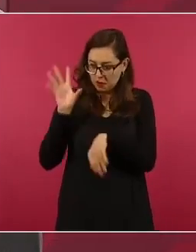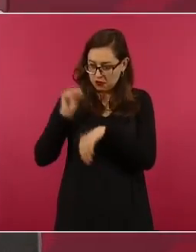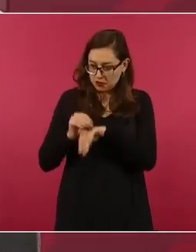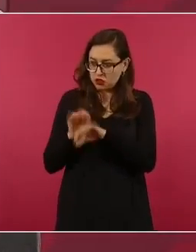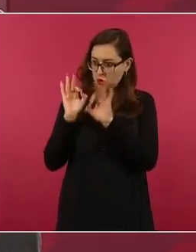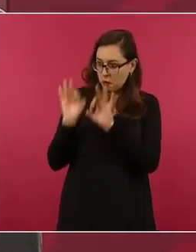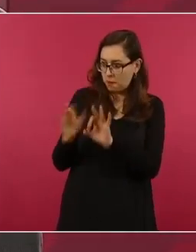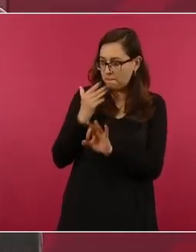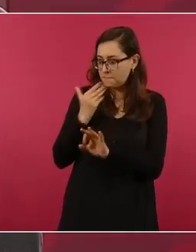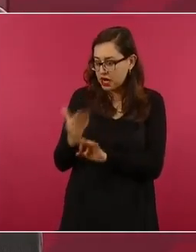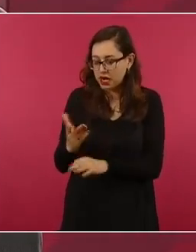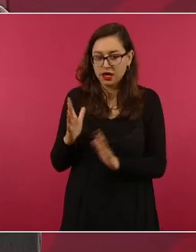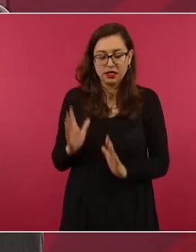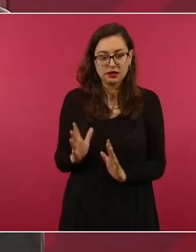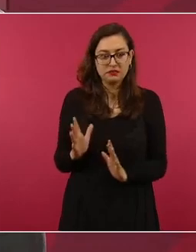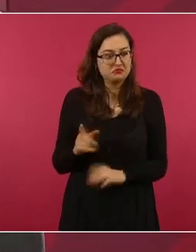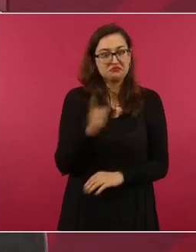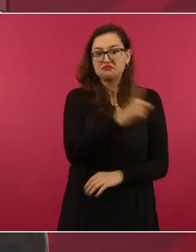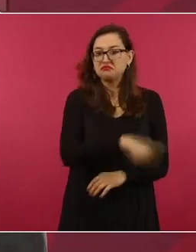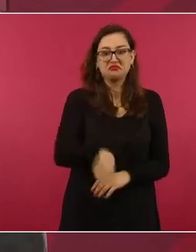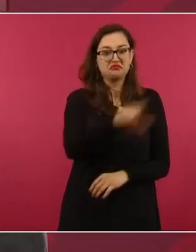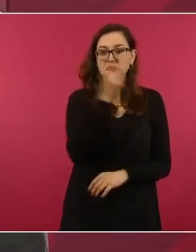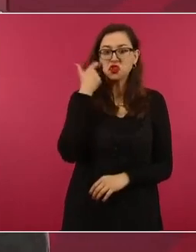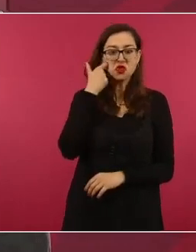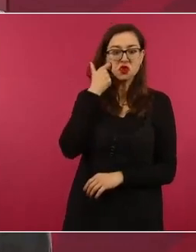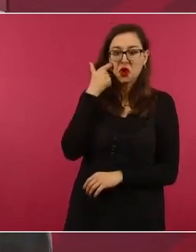Ejército de manera